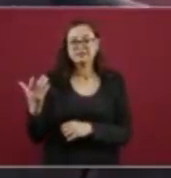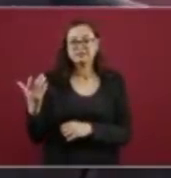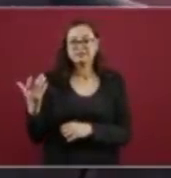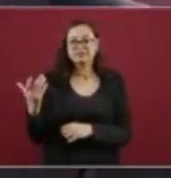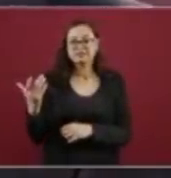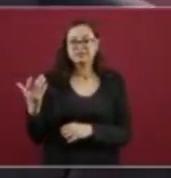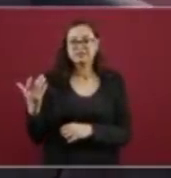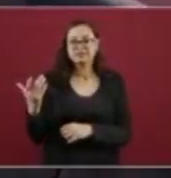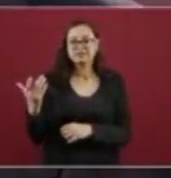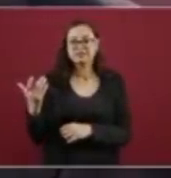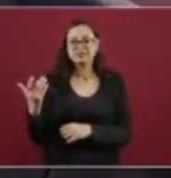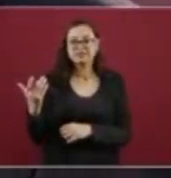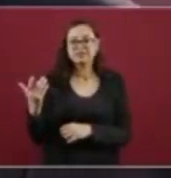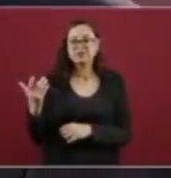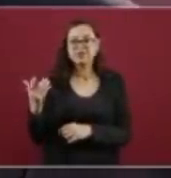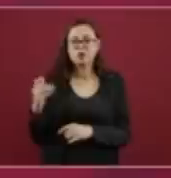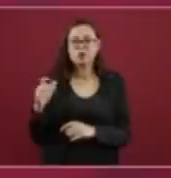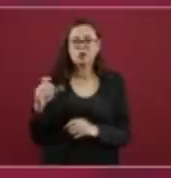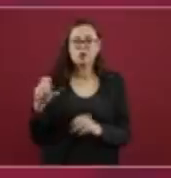o a la